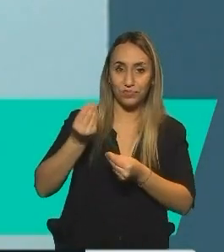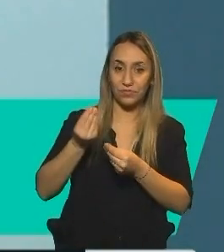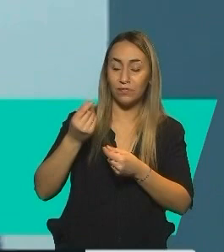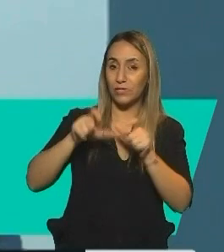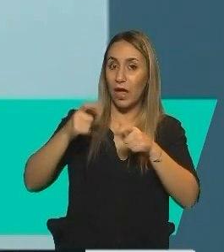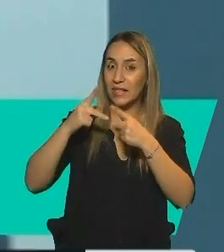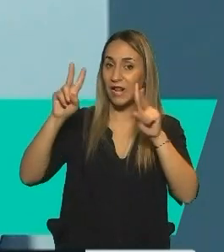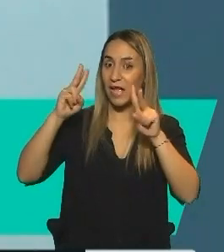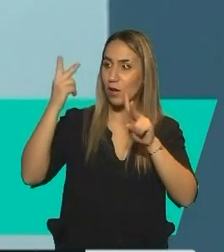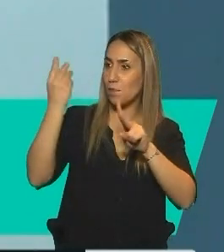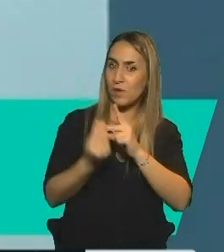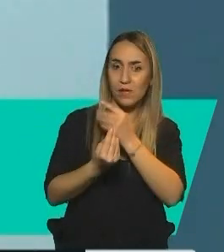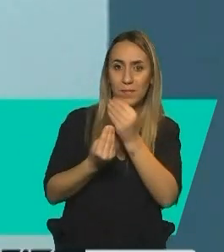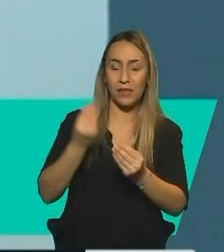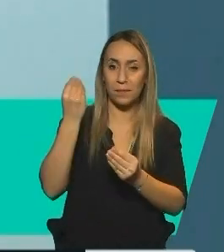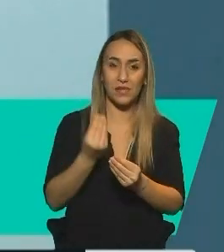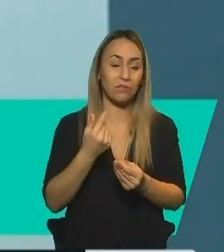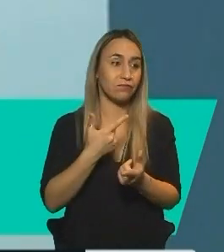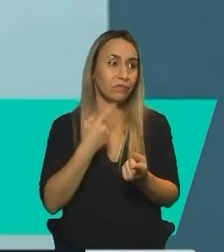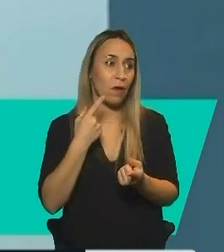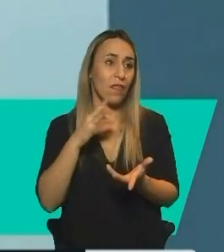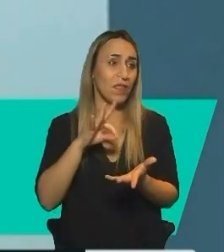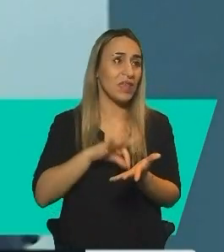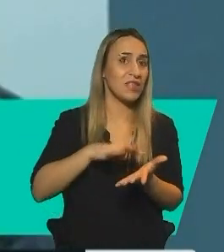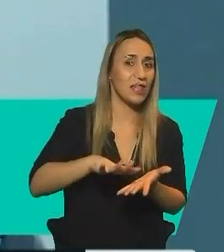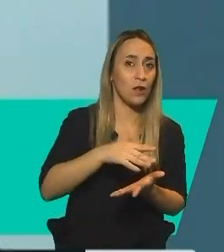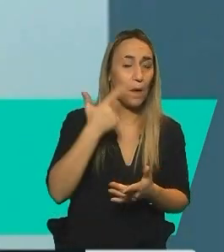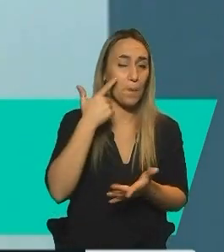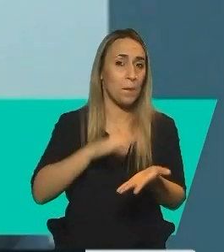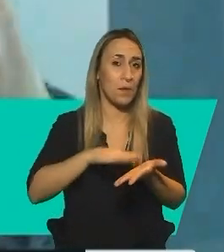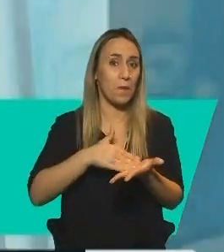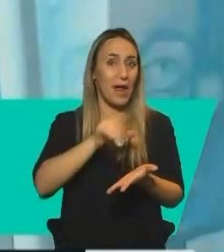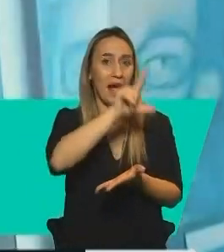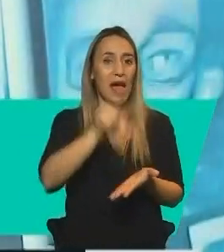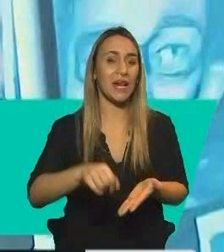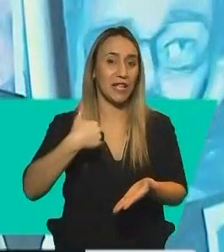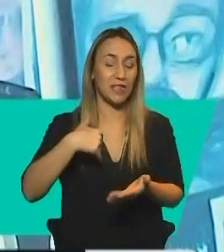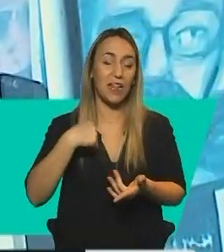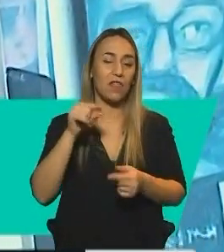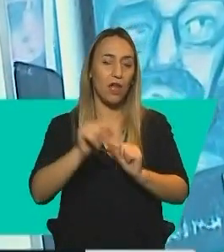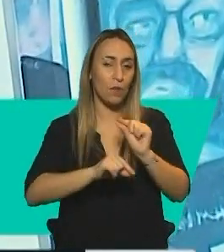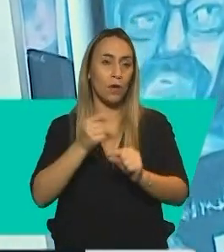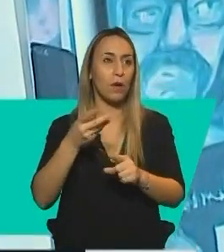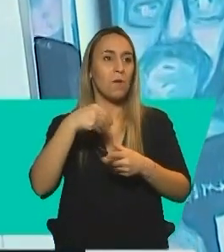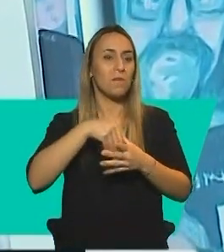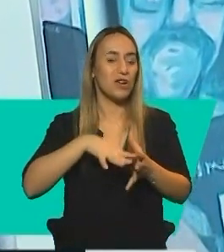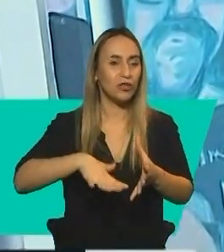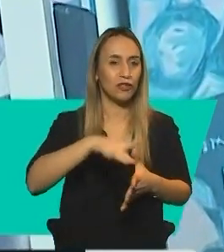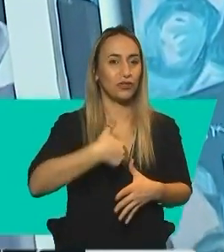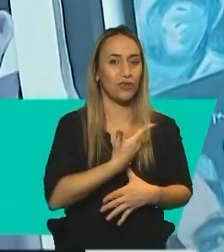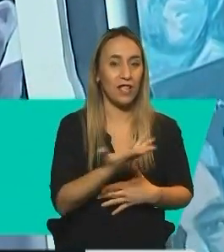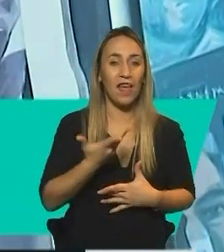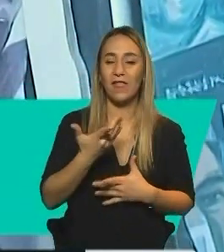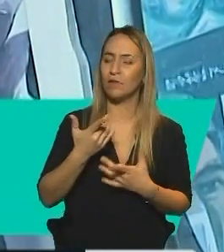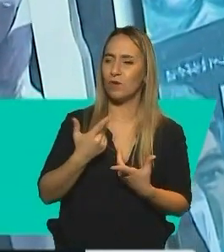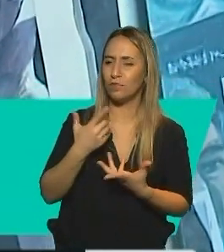inmigrantes que vinieron buscando un destino en este país, que lo encontraron y fueron integrándose y siendo parte de la sociedad, aportando lo mejor